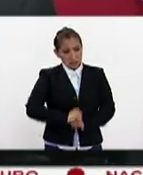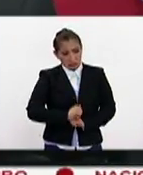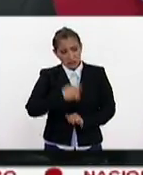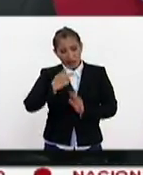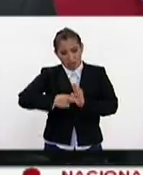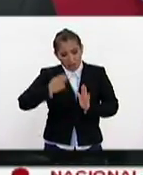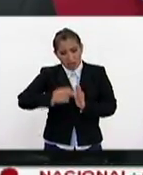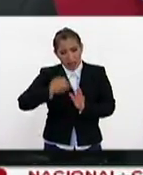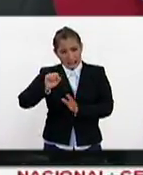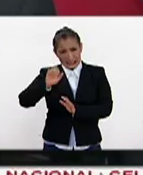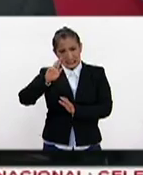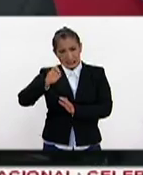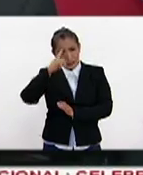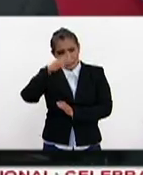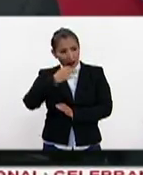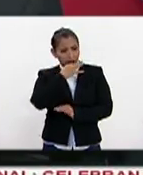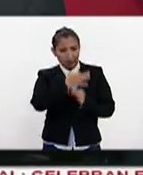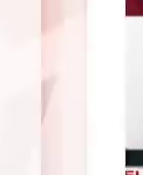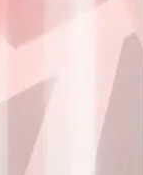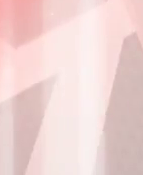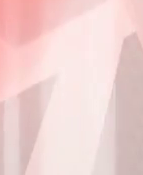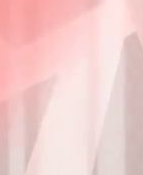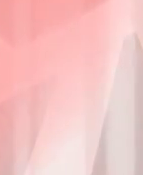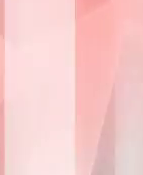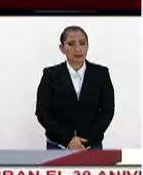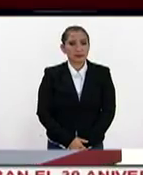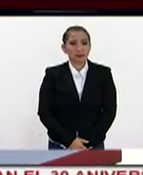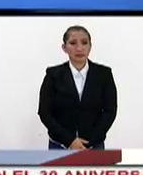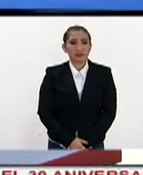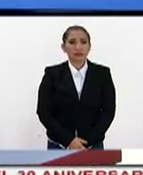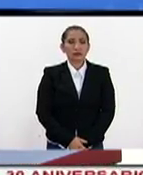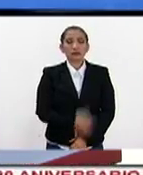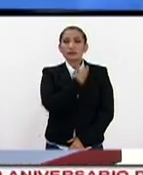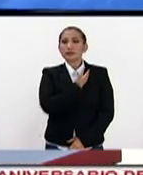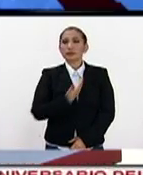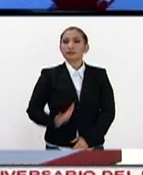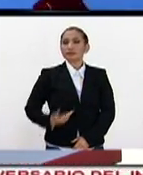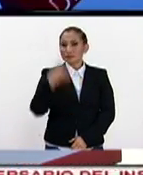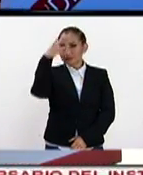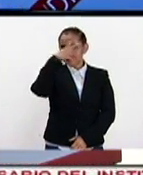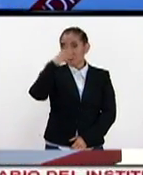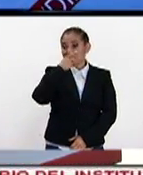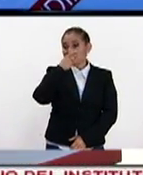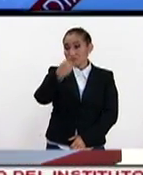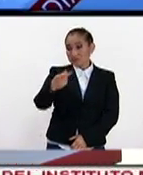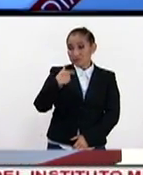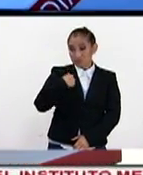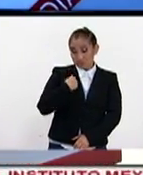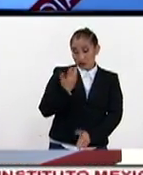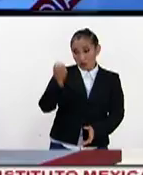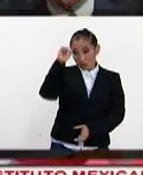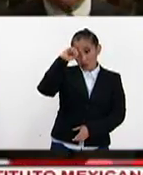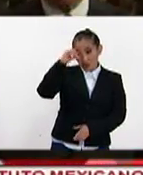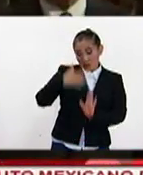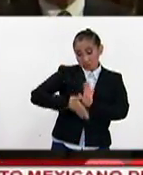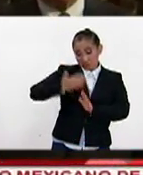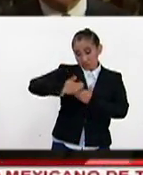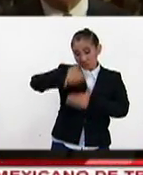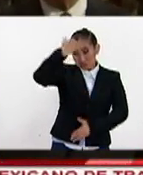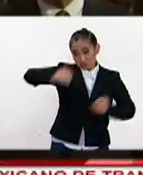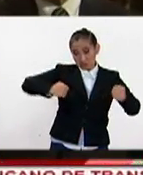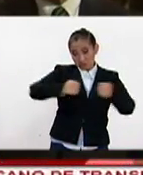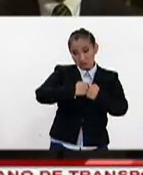repetido consistentemente ese mensaje. El presidente Donald Trump aseguró que su posición sobre la construcción de un